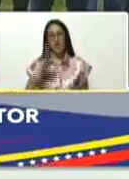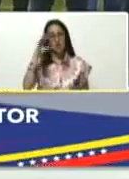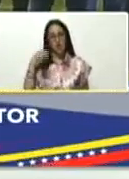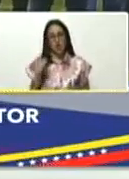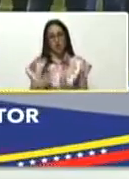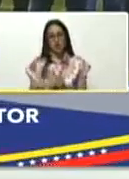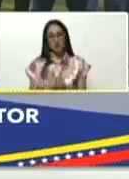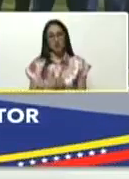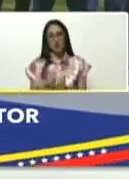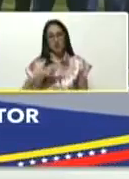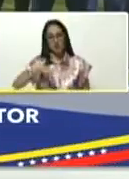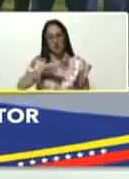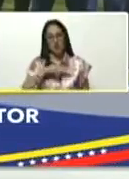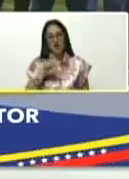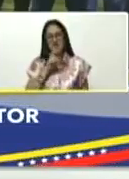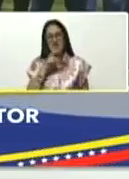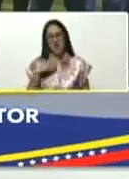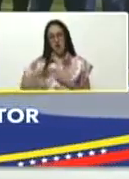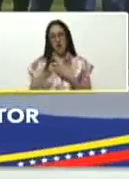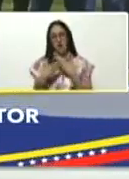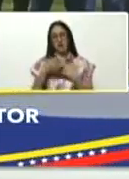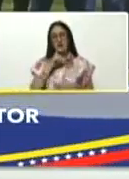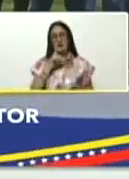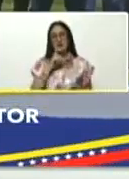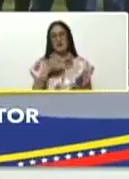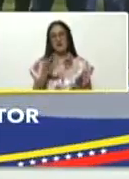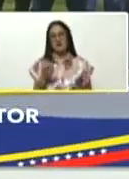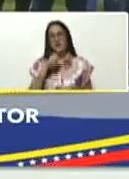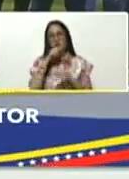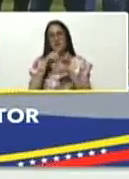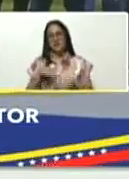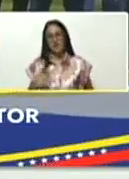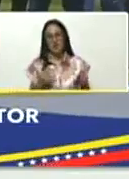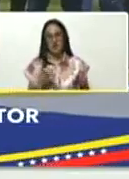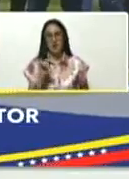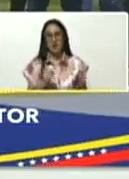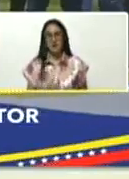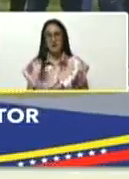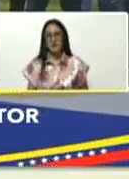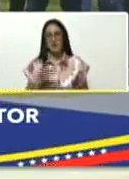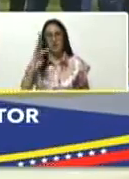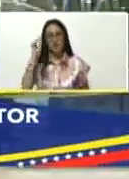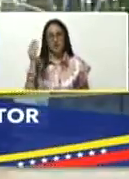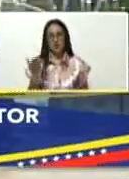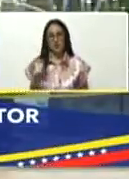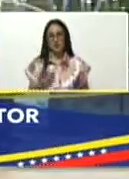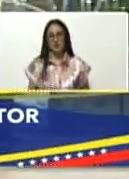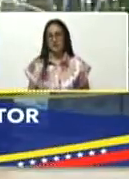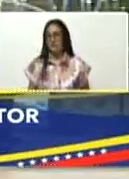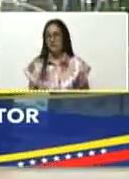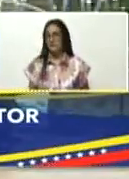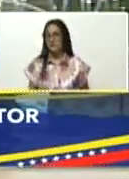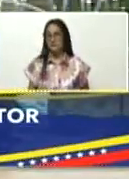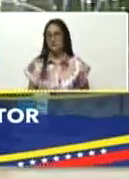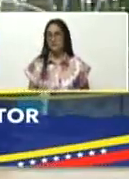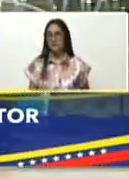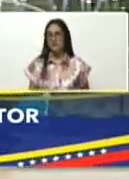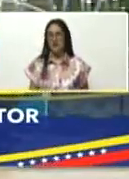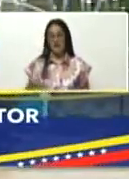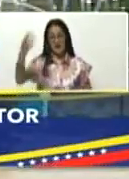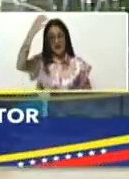nosotros, ¿quién contra? Tenemos las bendiciones del Dios, del Creador, del Rey